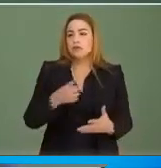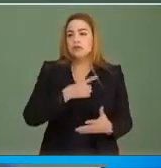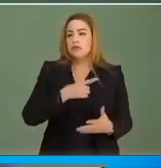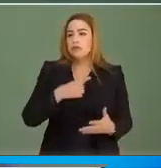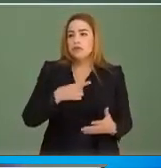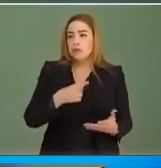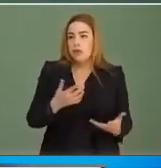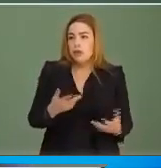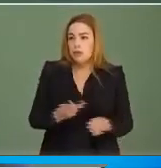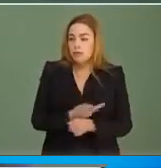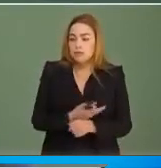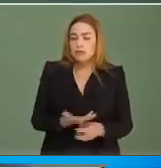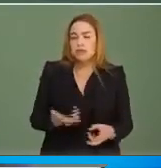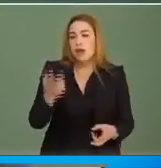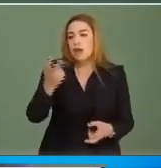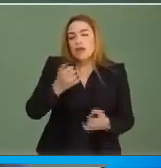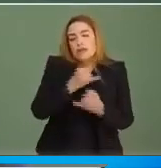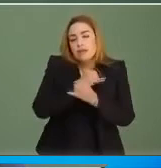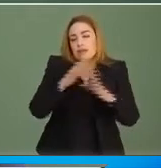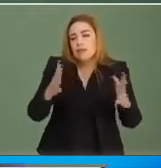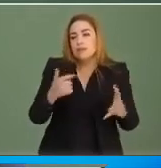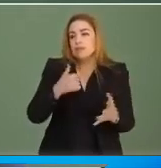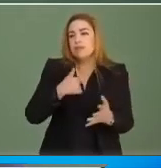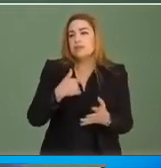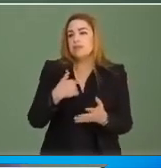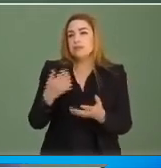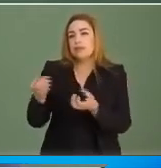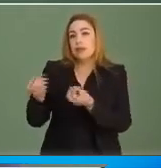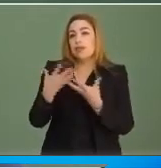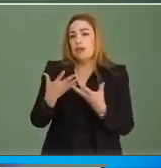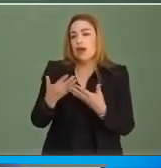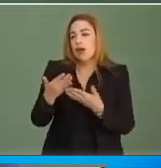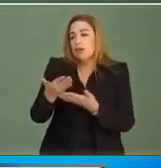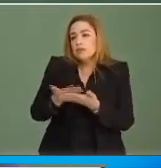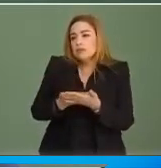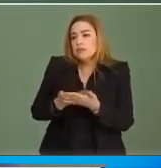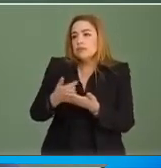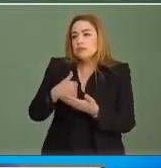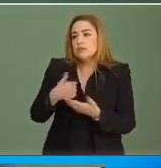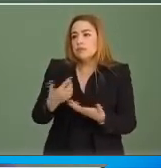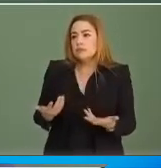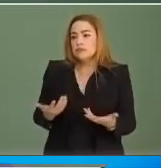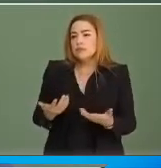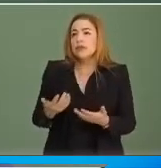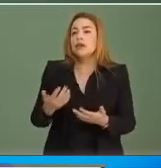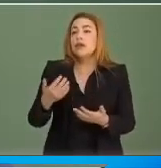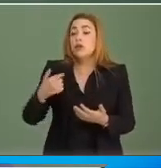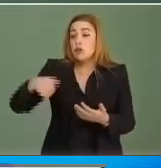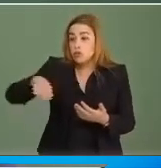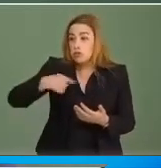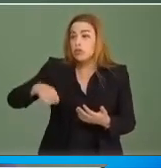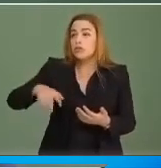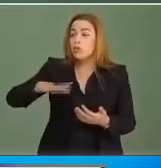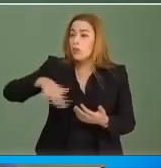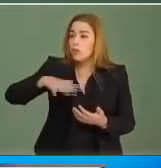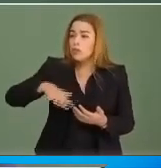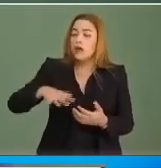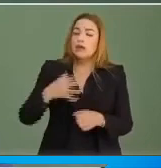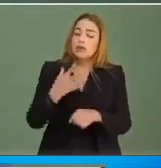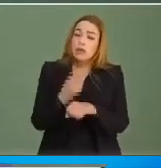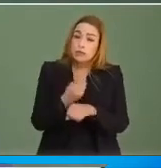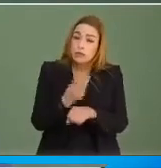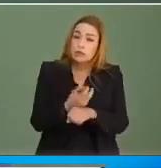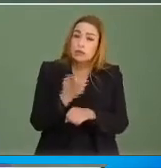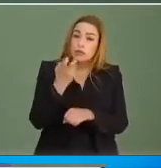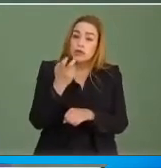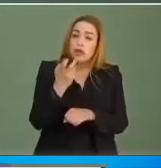de consulta y se llevará a cabo este fin de semana. Los habitantes aledaños al recorrido del ducto y los habitantes de Morelos serán quienes decidan